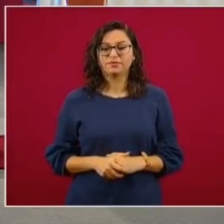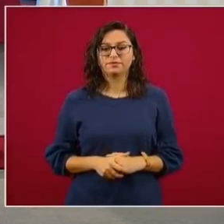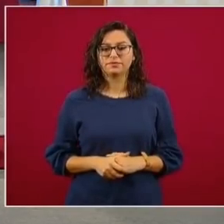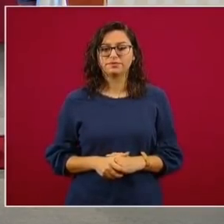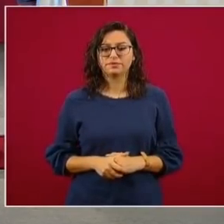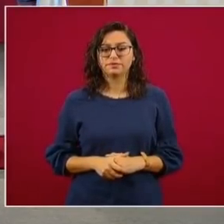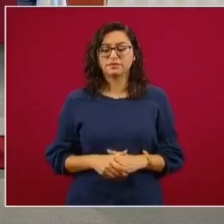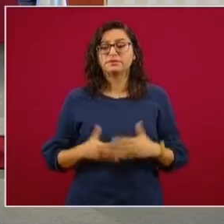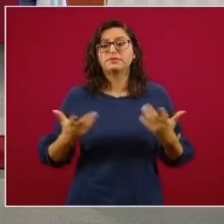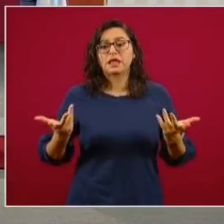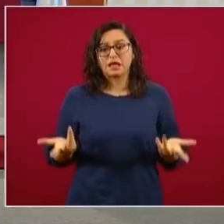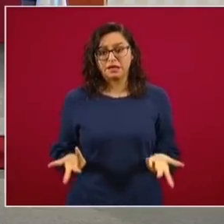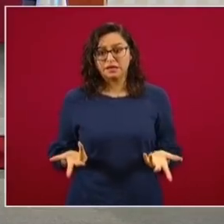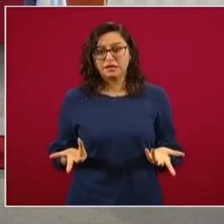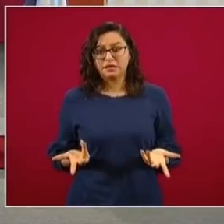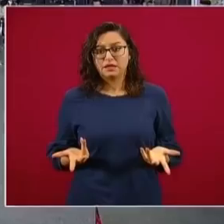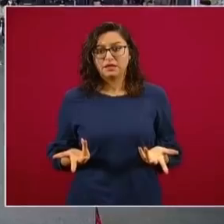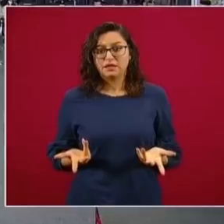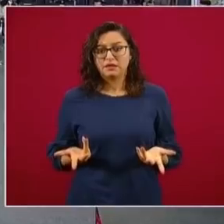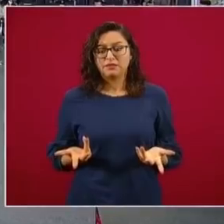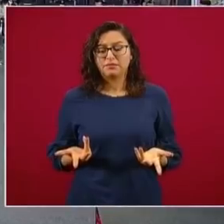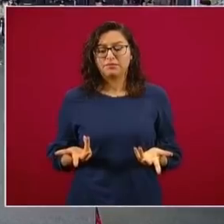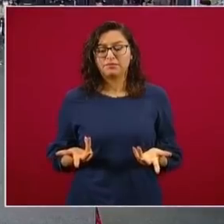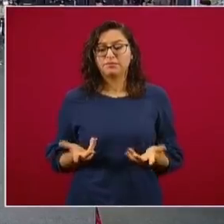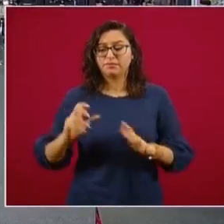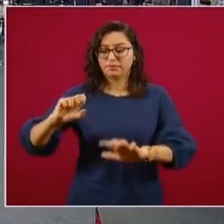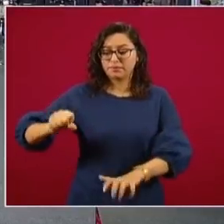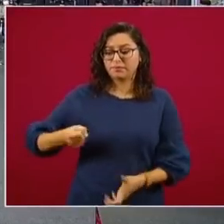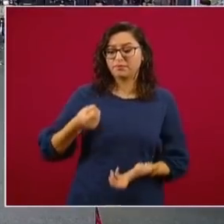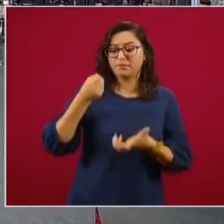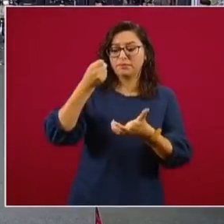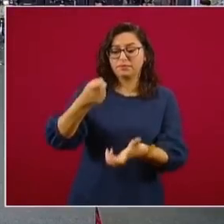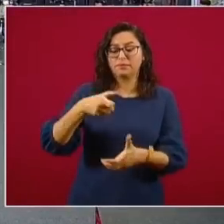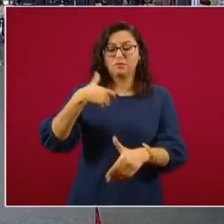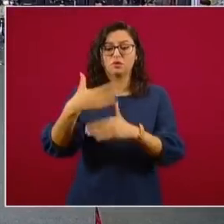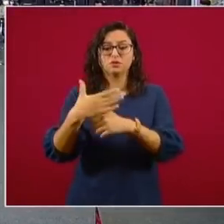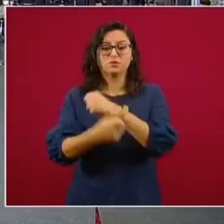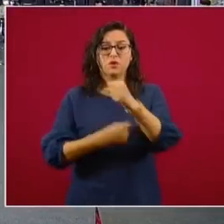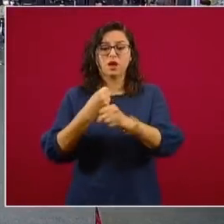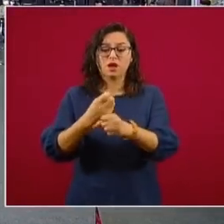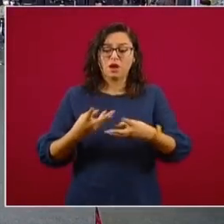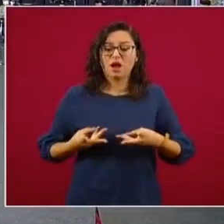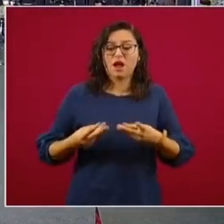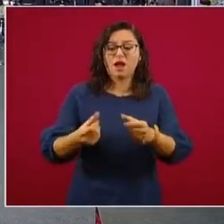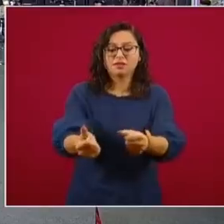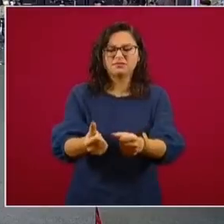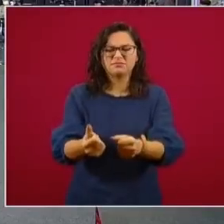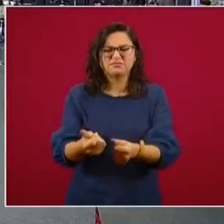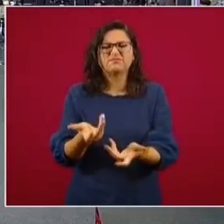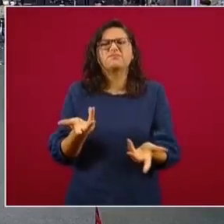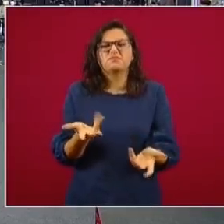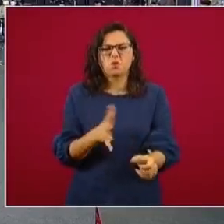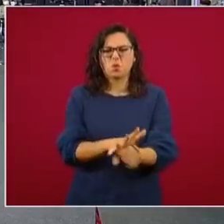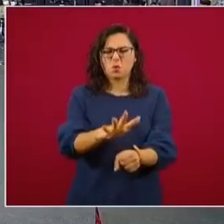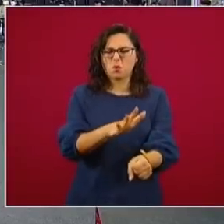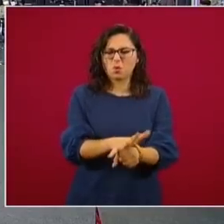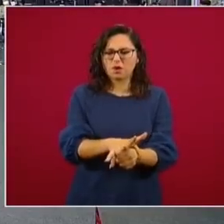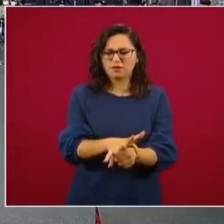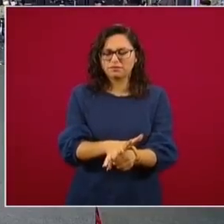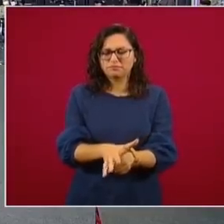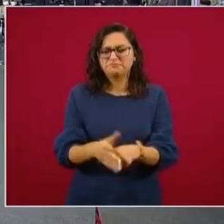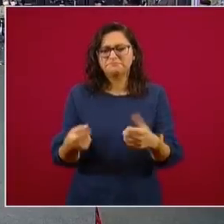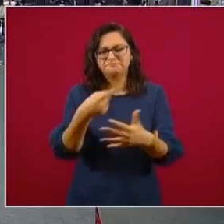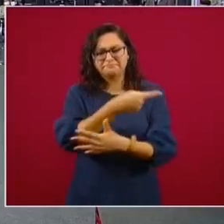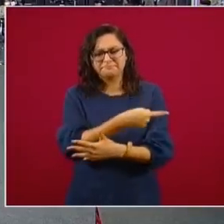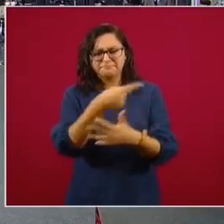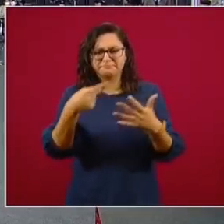Entonces, ¿en qué se va a gastar el presupuesto del próximo año? Y queremos destacar una serie de